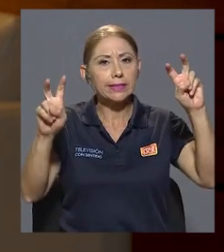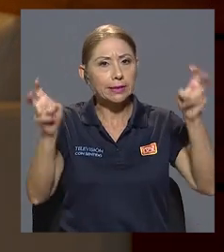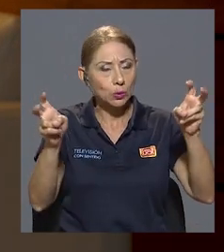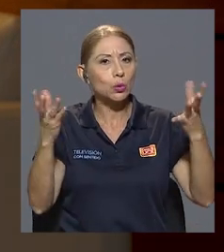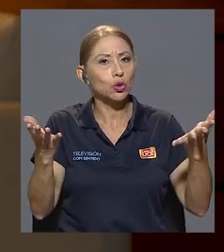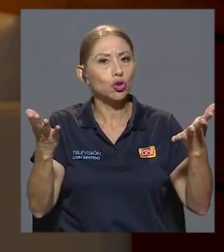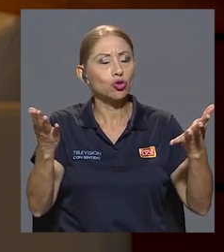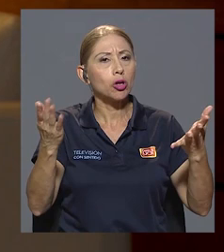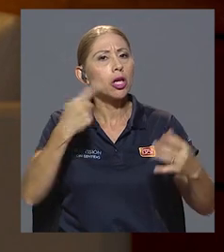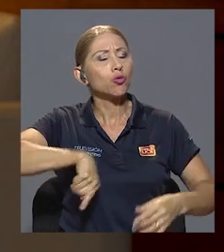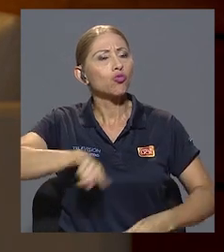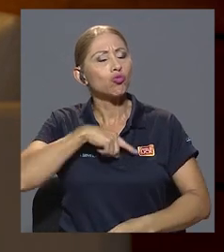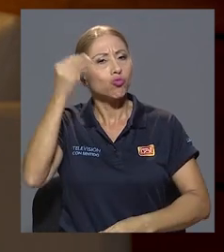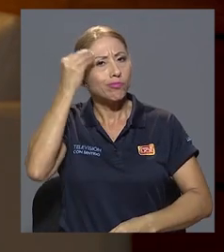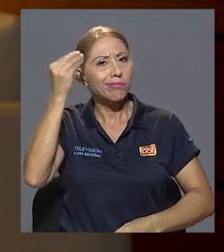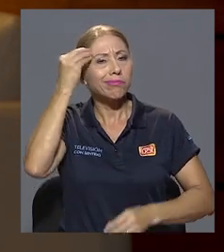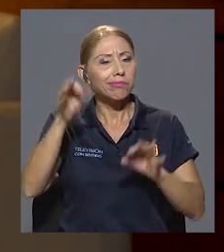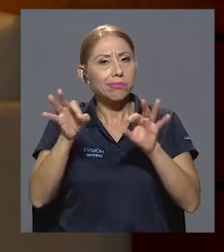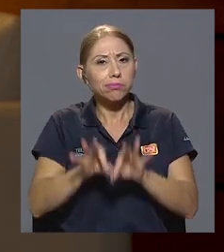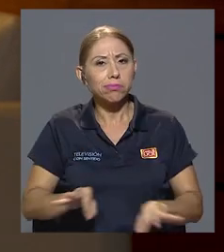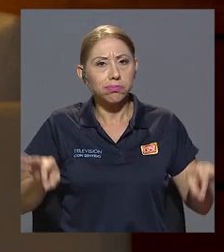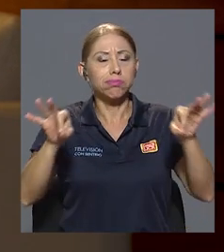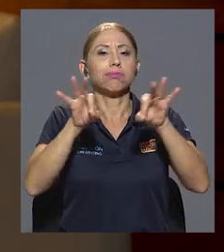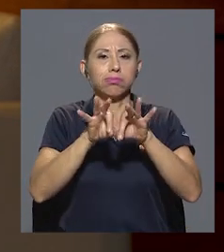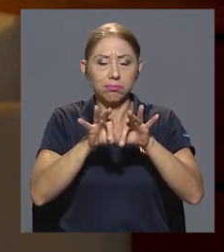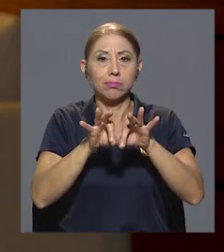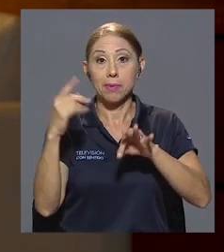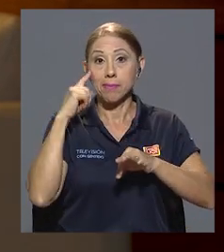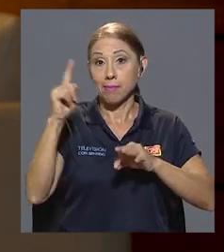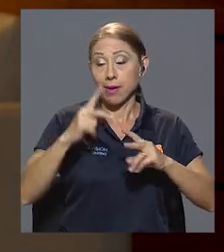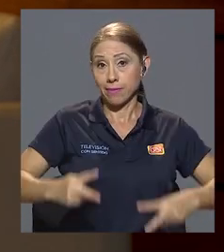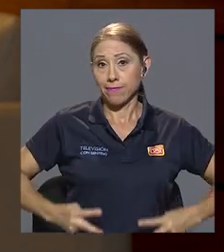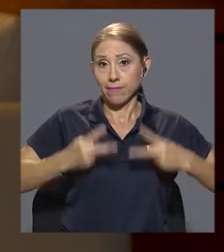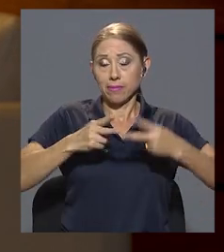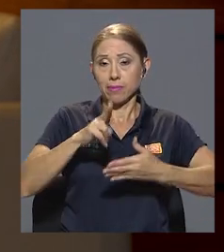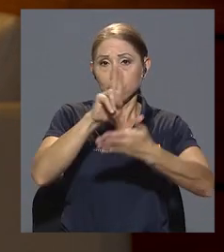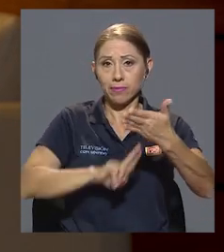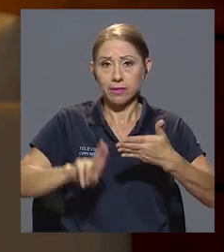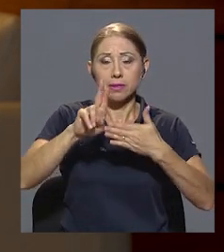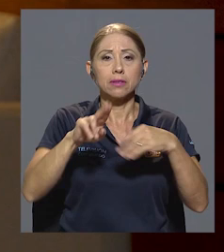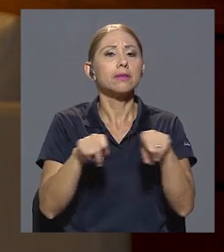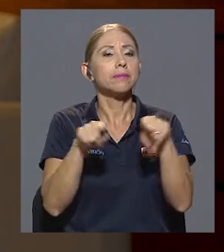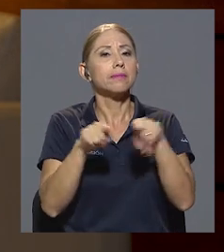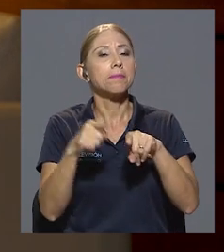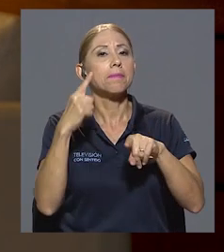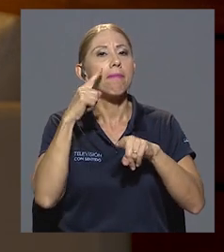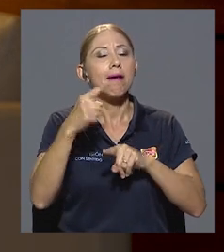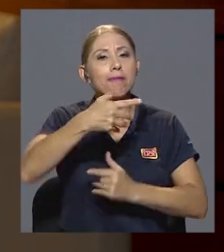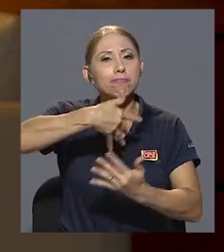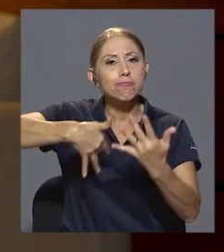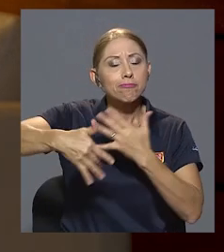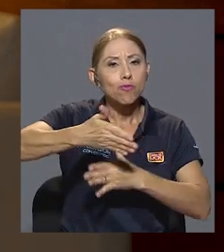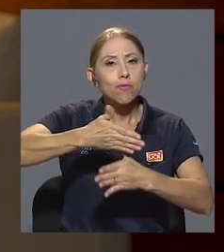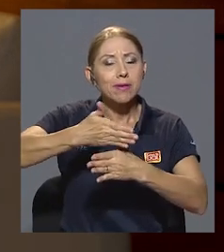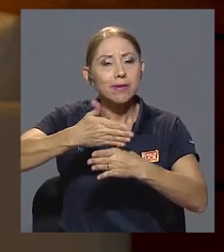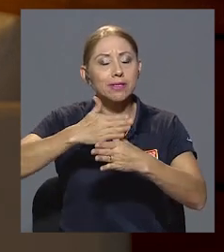asuntos que consideramos que son importantes tanto para la vida universitaria como para la